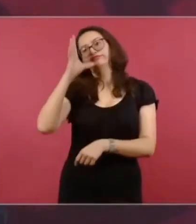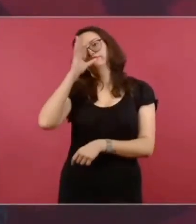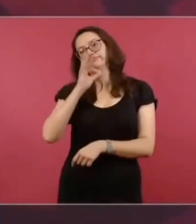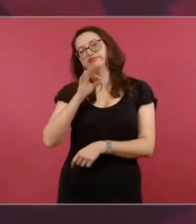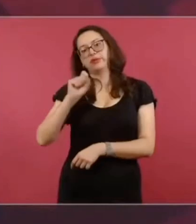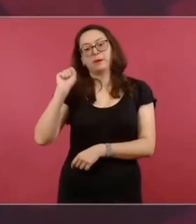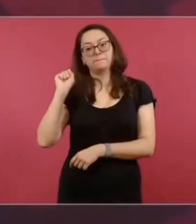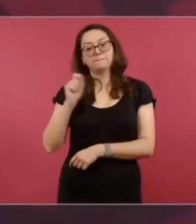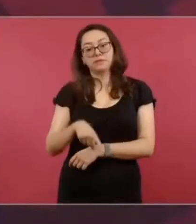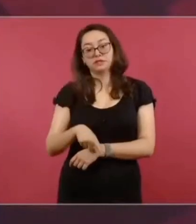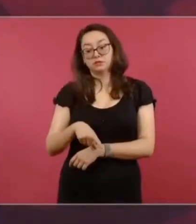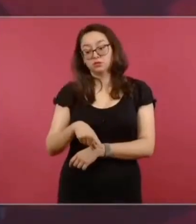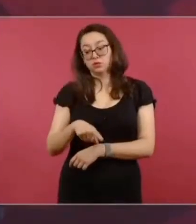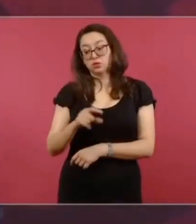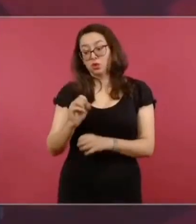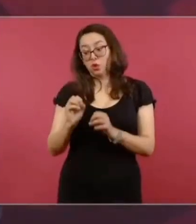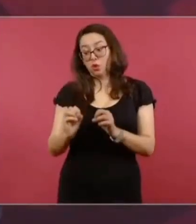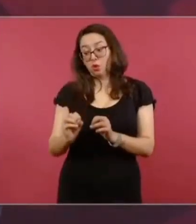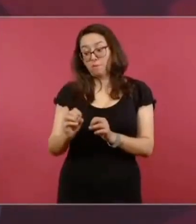o peor,